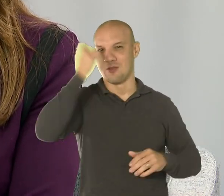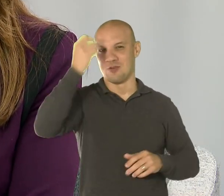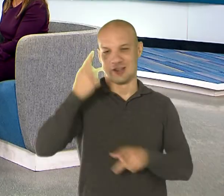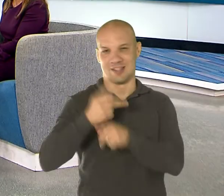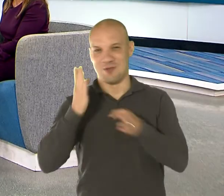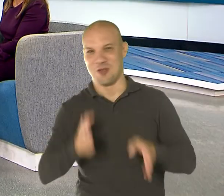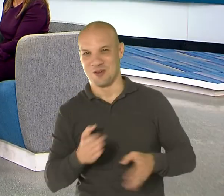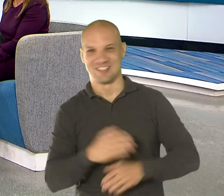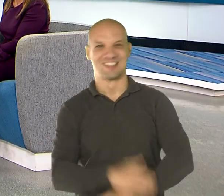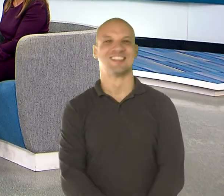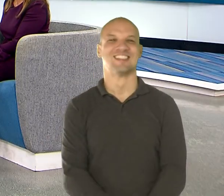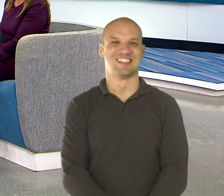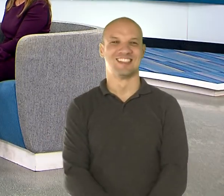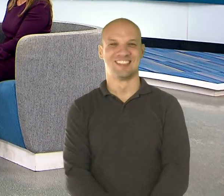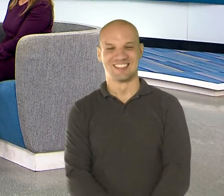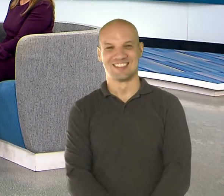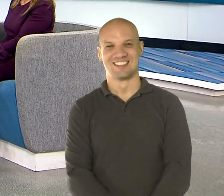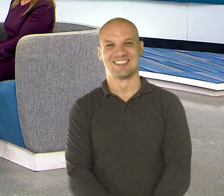cuidadores.